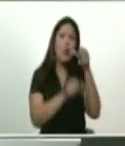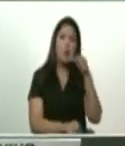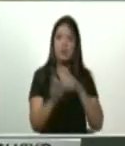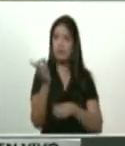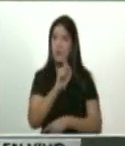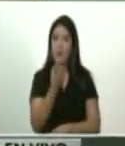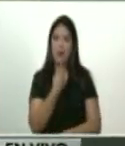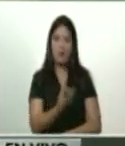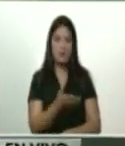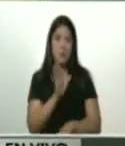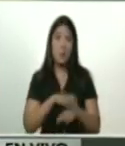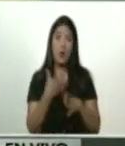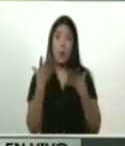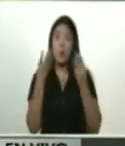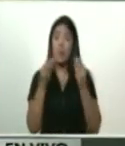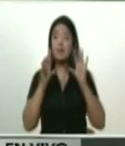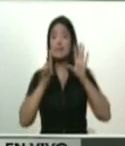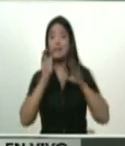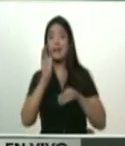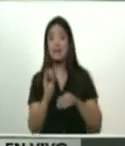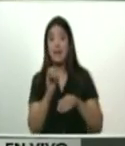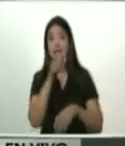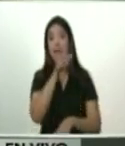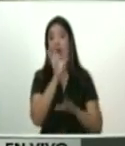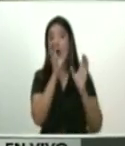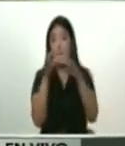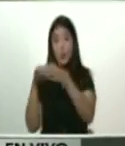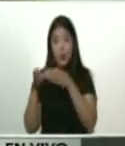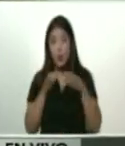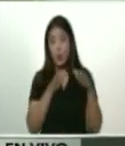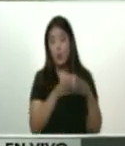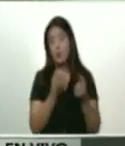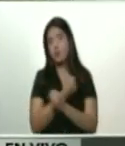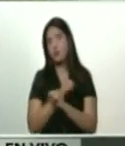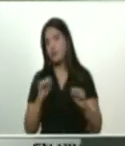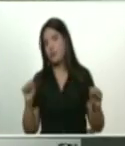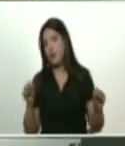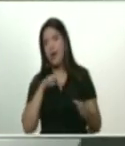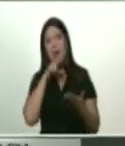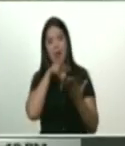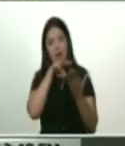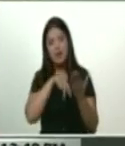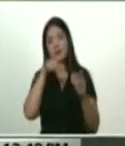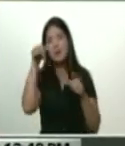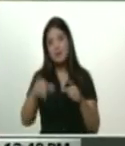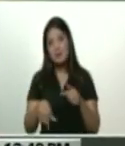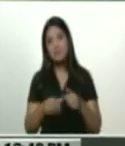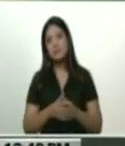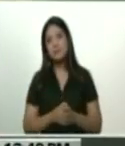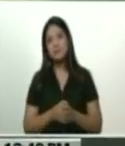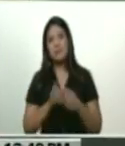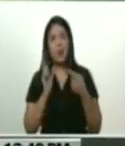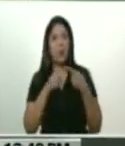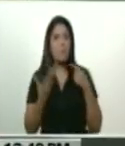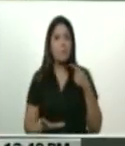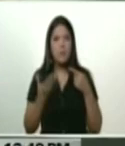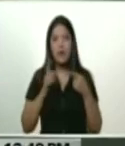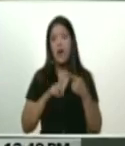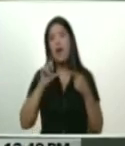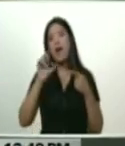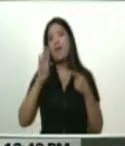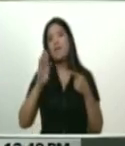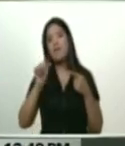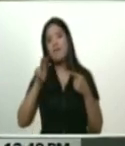no los voy a decir porque son 60 personas, 60 agrupaciones que van a estar aquí, entre los más importantes, Bani